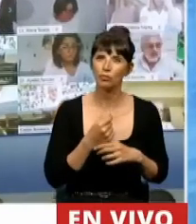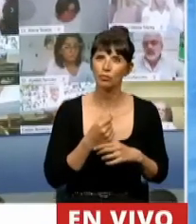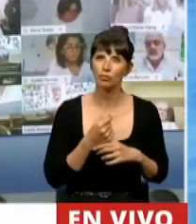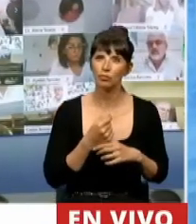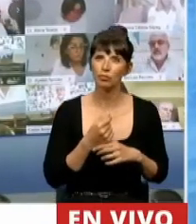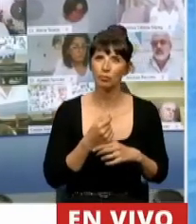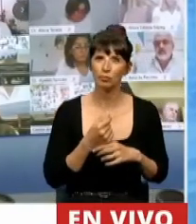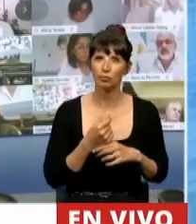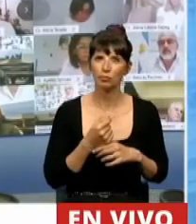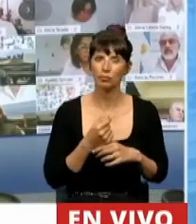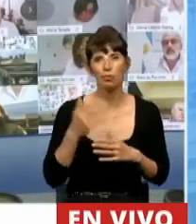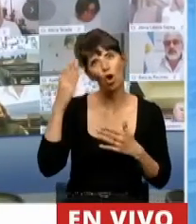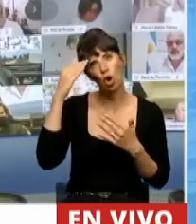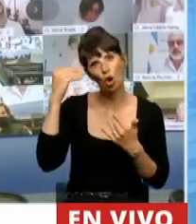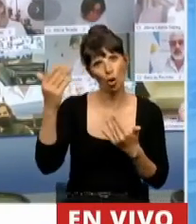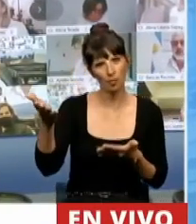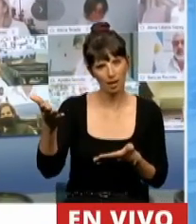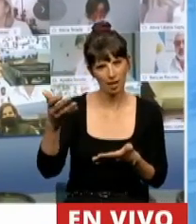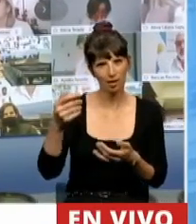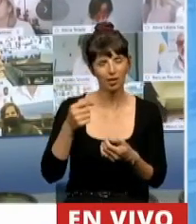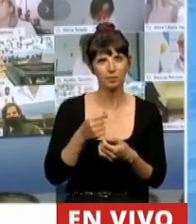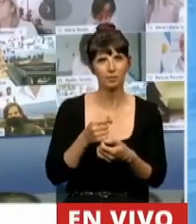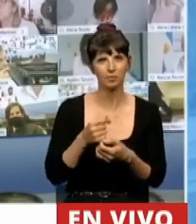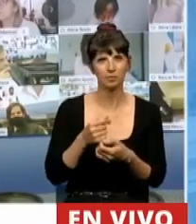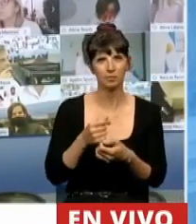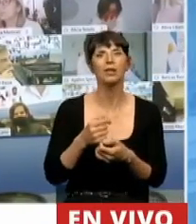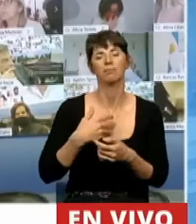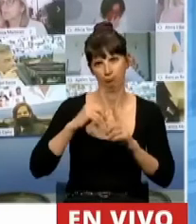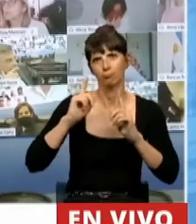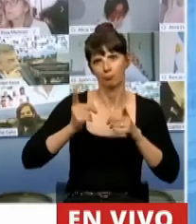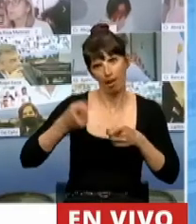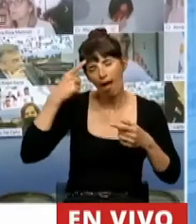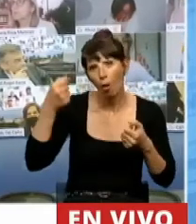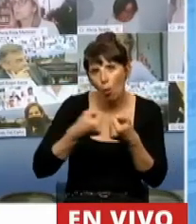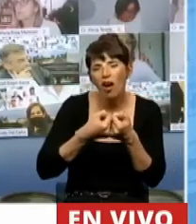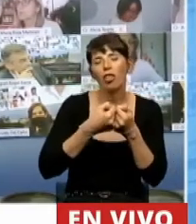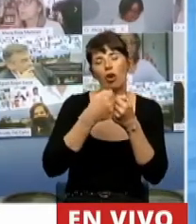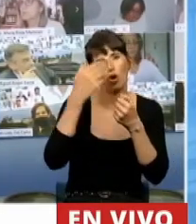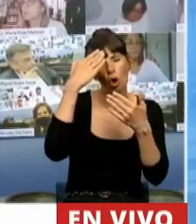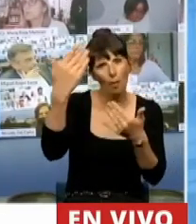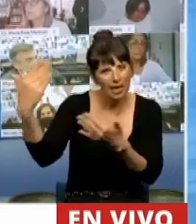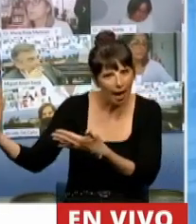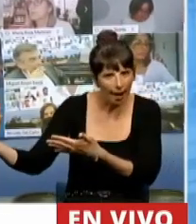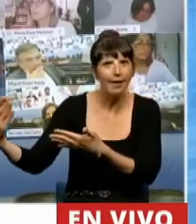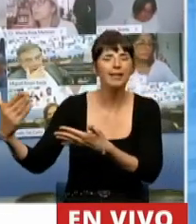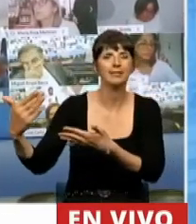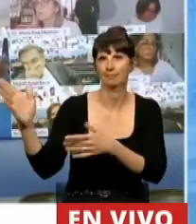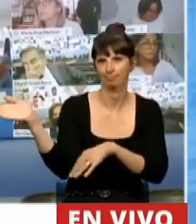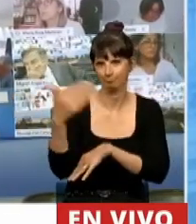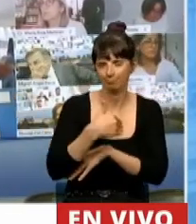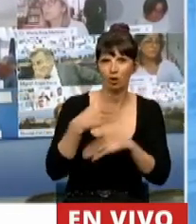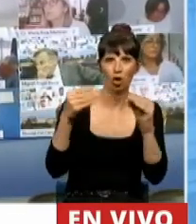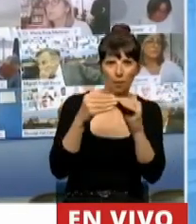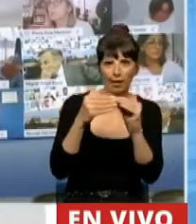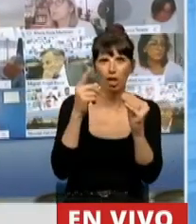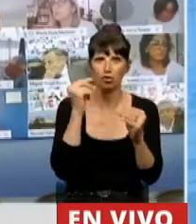de homenajear, por supuesto, y adherirme a todos los homenajes que han hecho hoy en el día de la fecha mis compañeros y compañeras